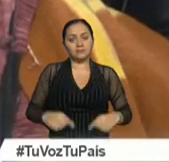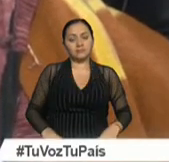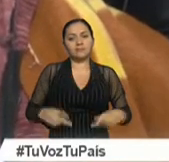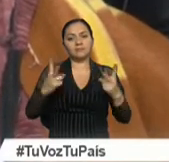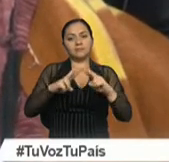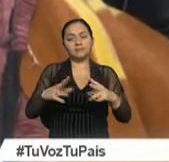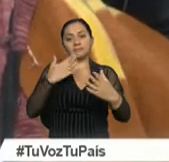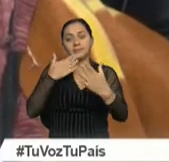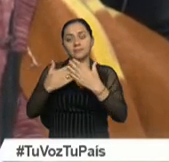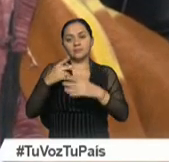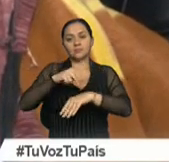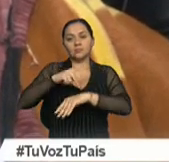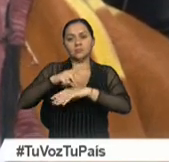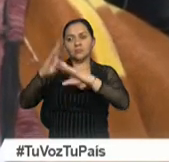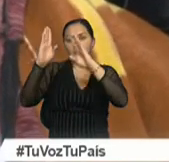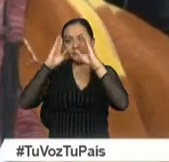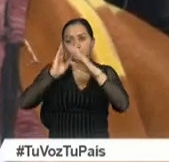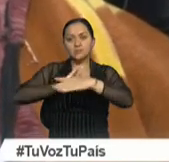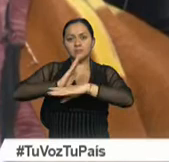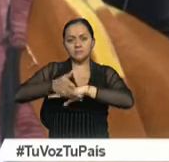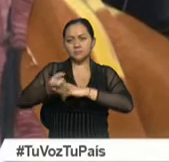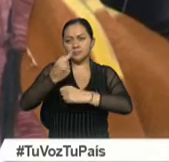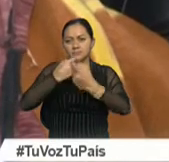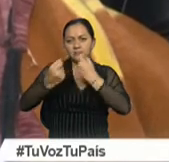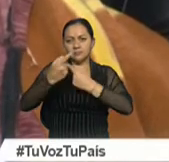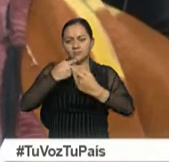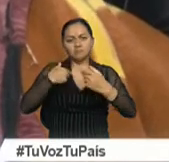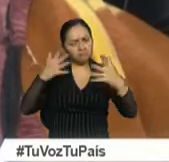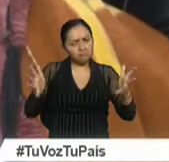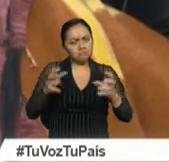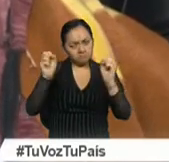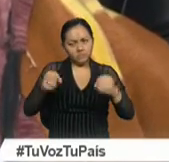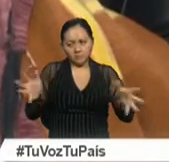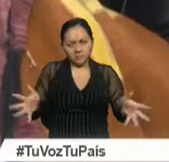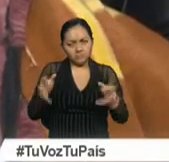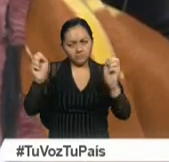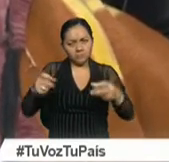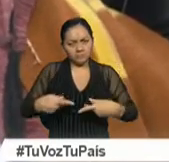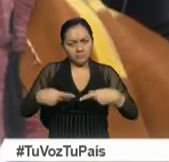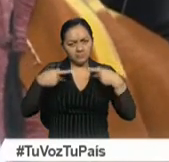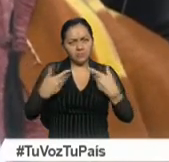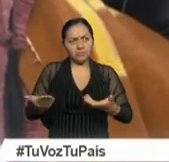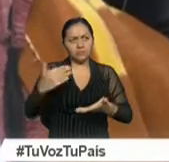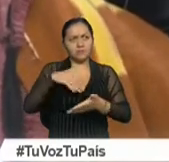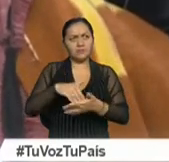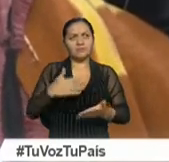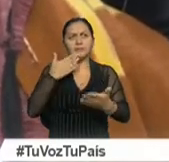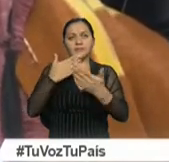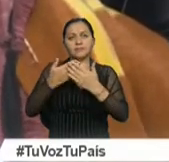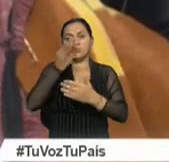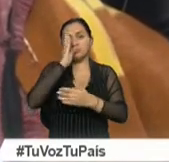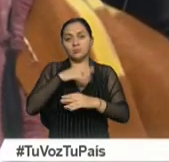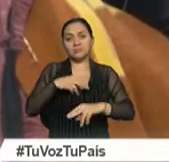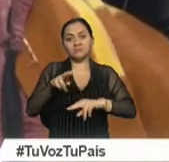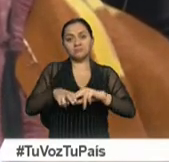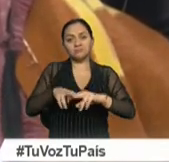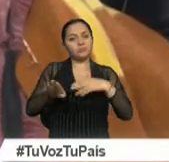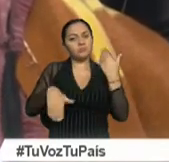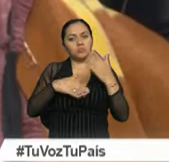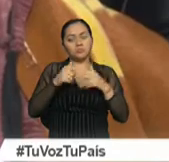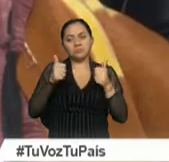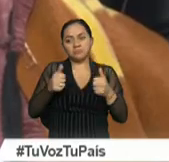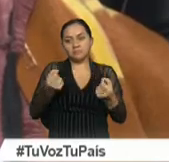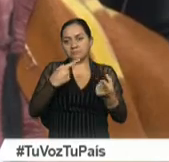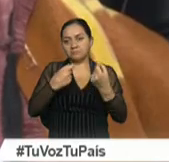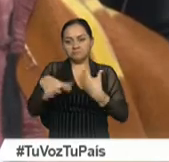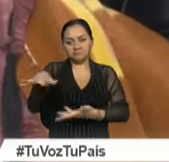doctor que después me dio una esperanza, que dijo que sí iba a volver a vivir. Y gracias a Dios a quien me dieron todos los